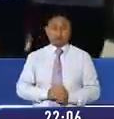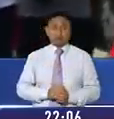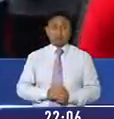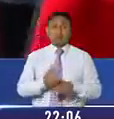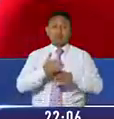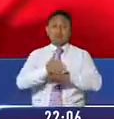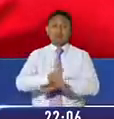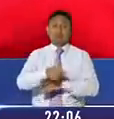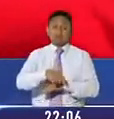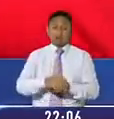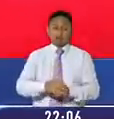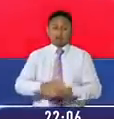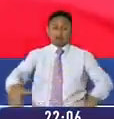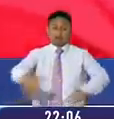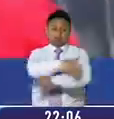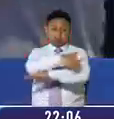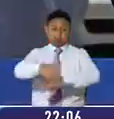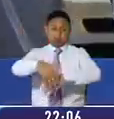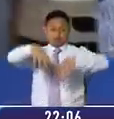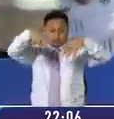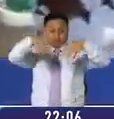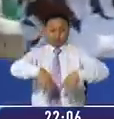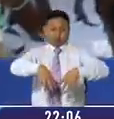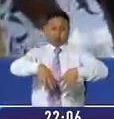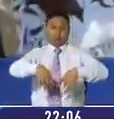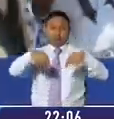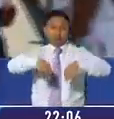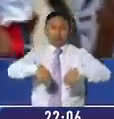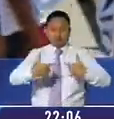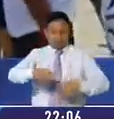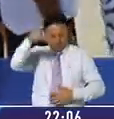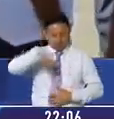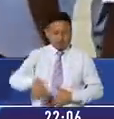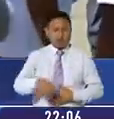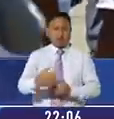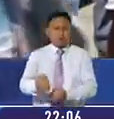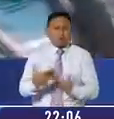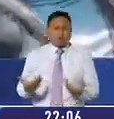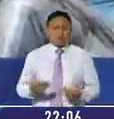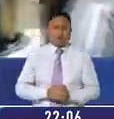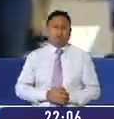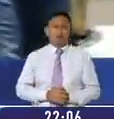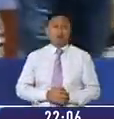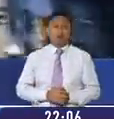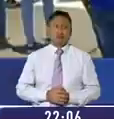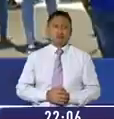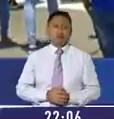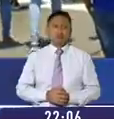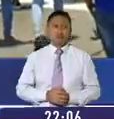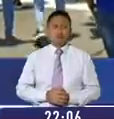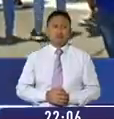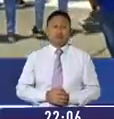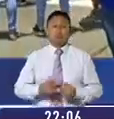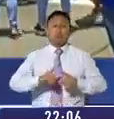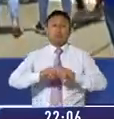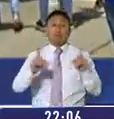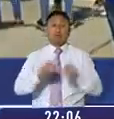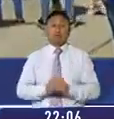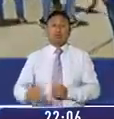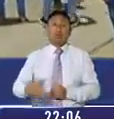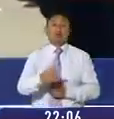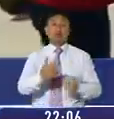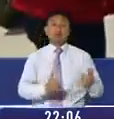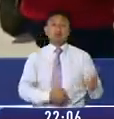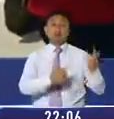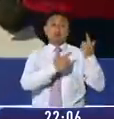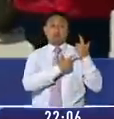optaron por cerrar la vía a Daule en busca de exigir mayor información sobre los reos. Sin embargo, los uniformados